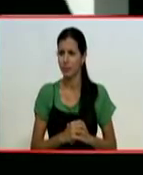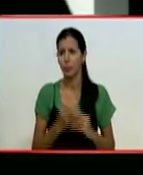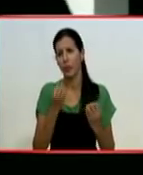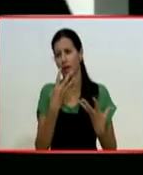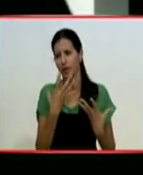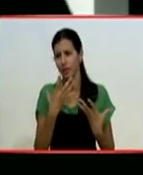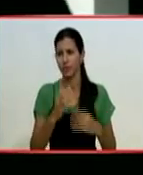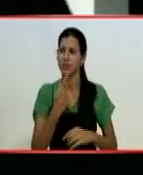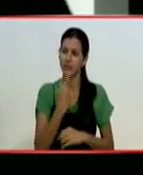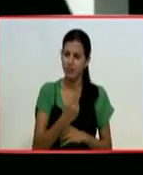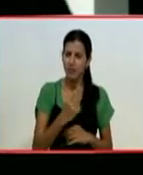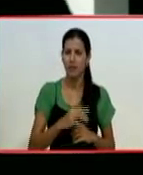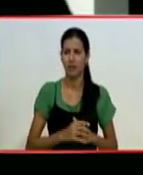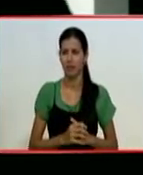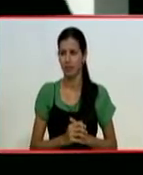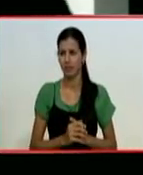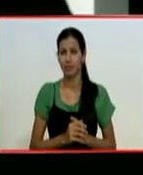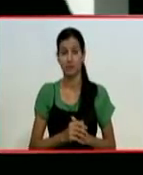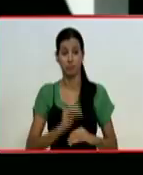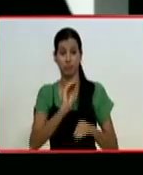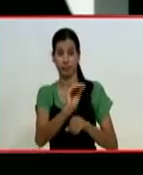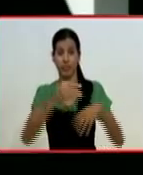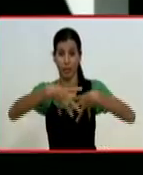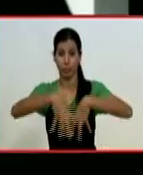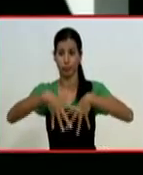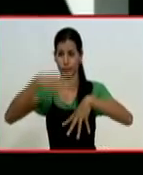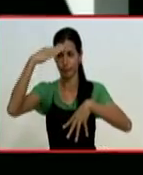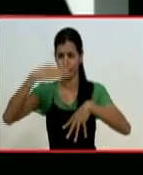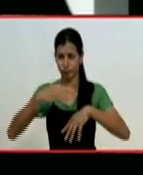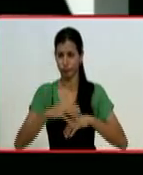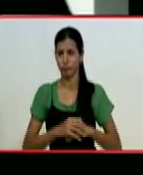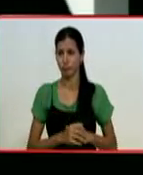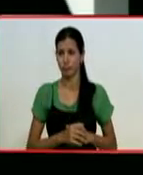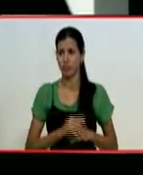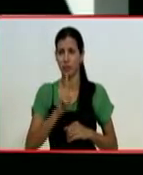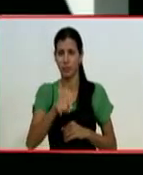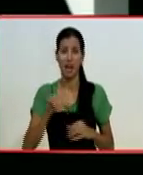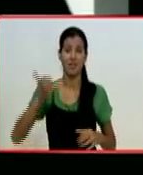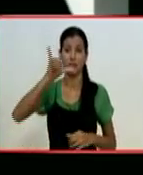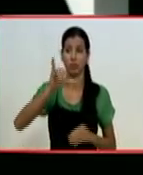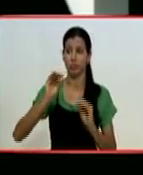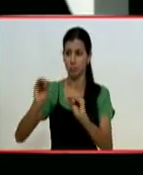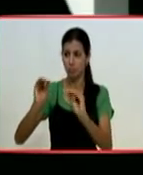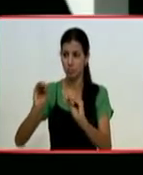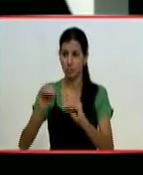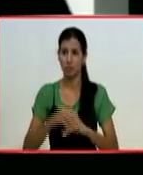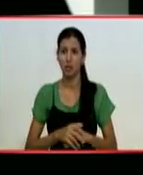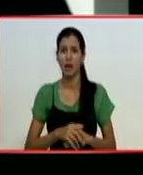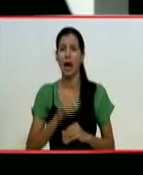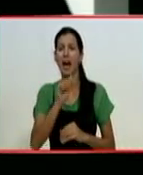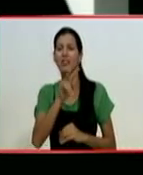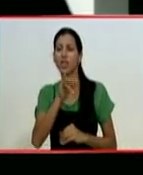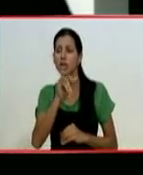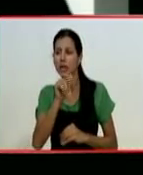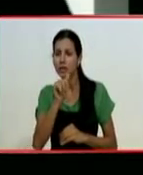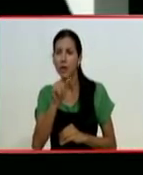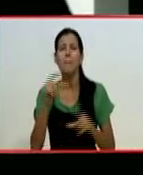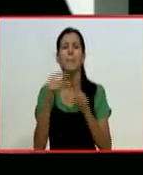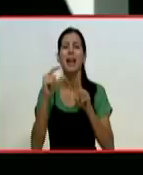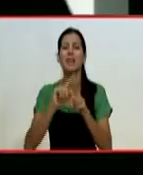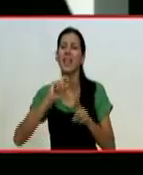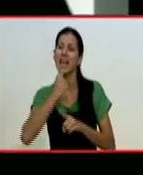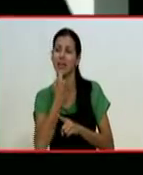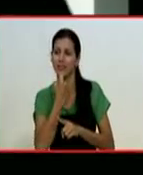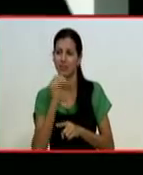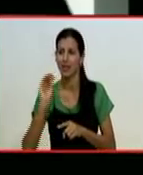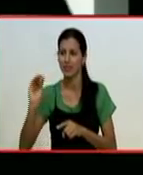se le decían al ejército, se le decía a Bocati, a la aviación humana agricultor, a la armada se le